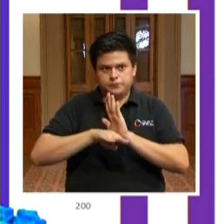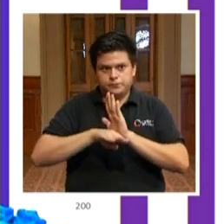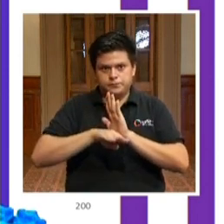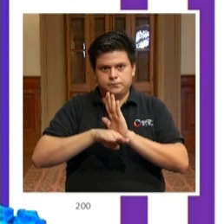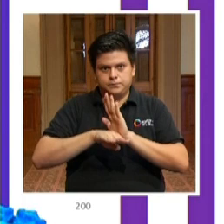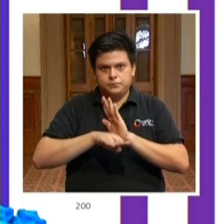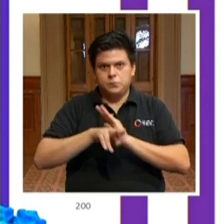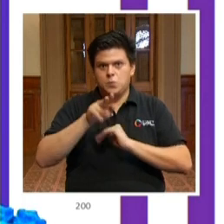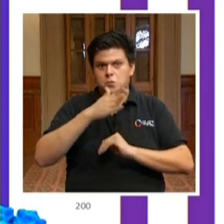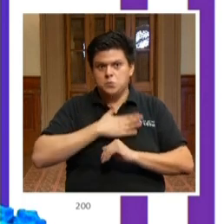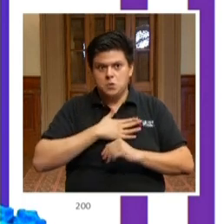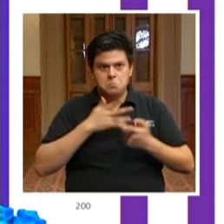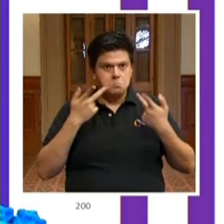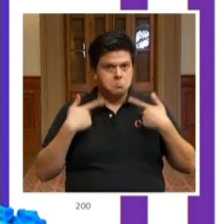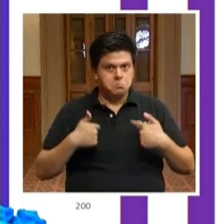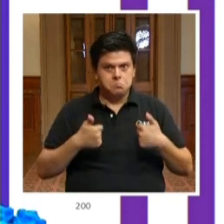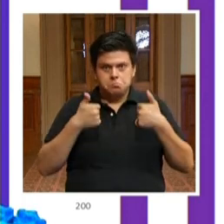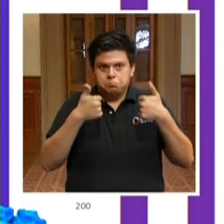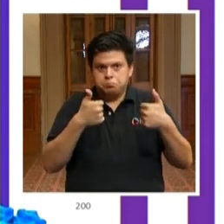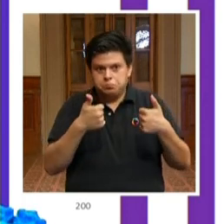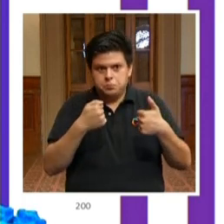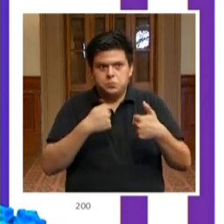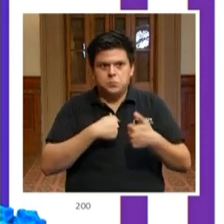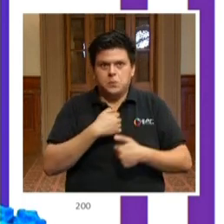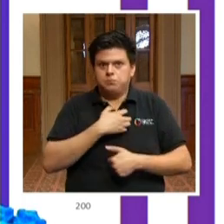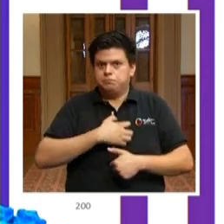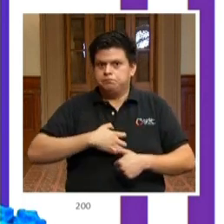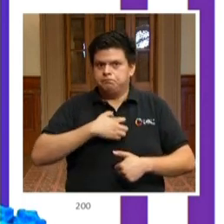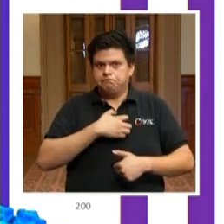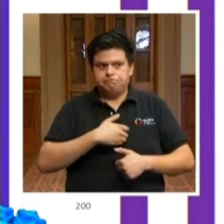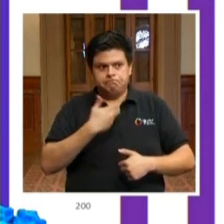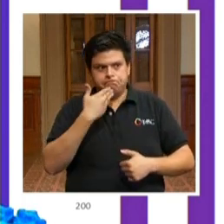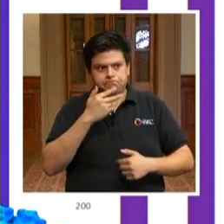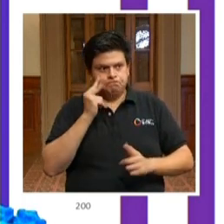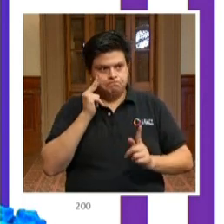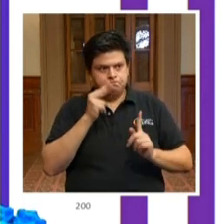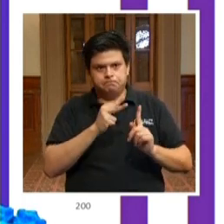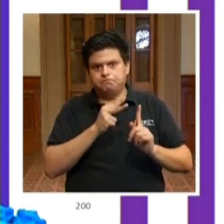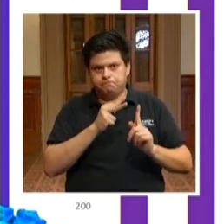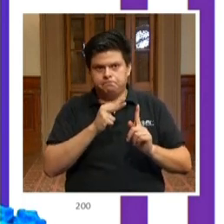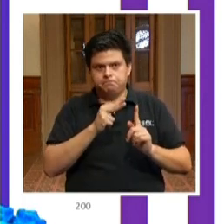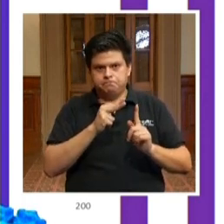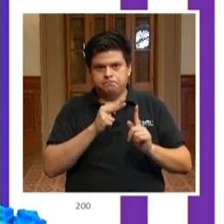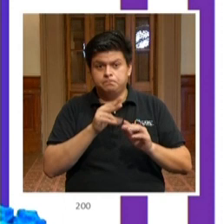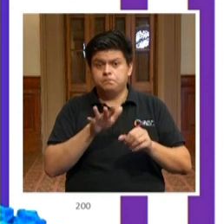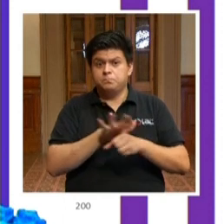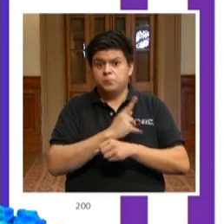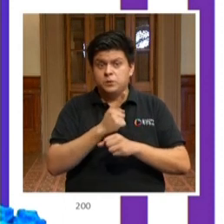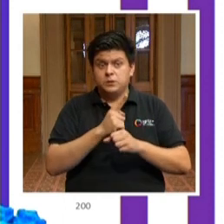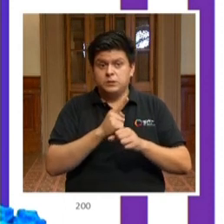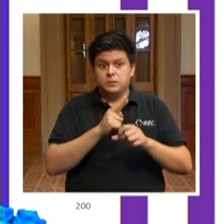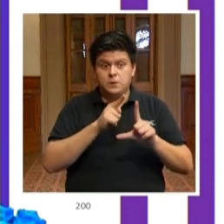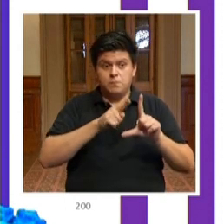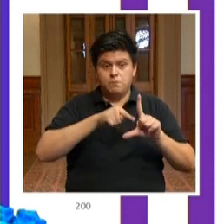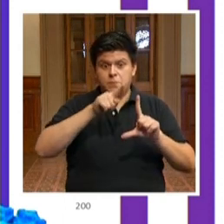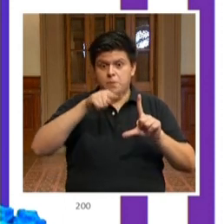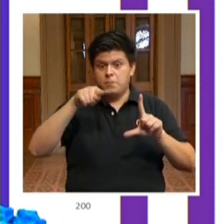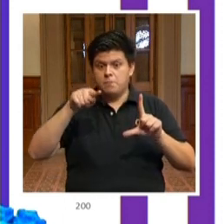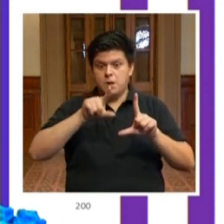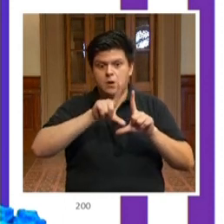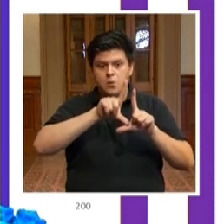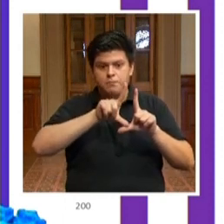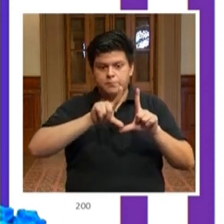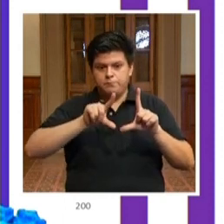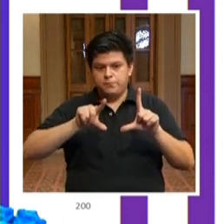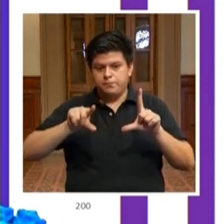optimista estoy contento porque la composición epidemiológica de